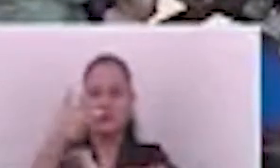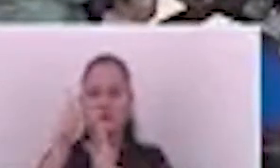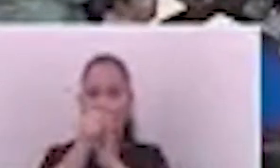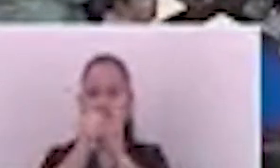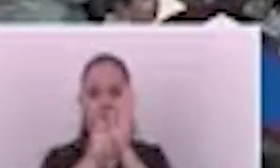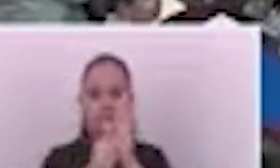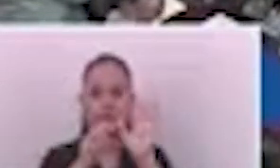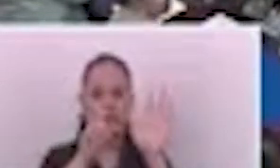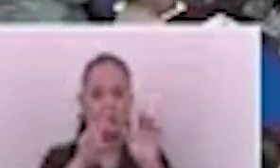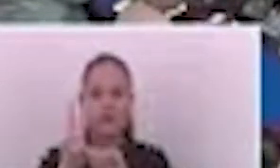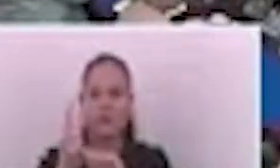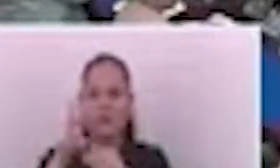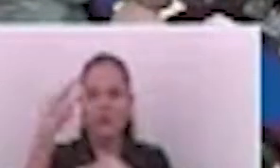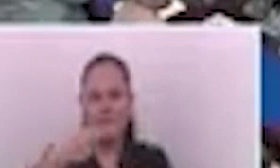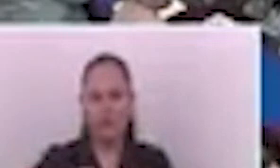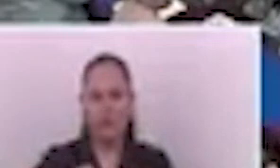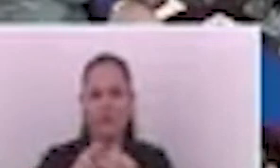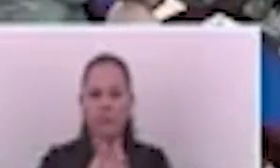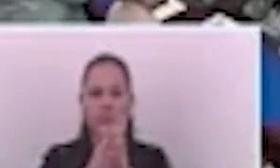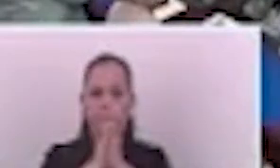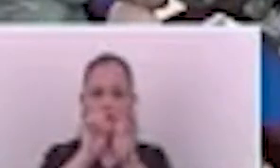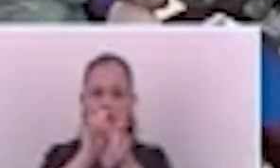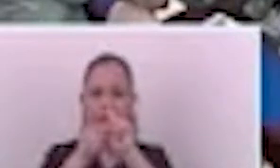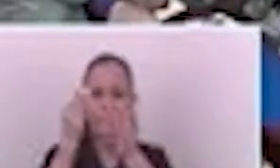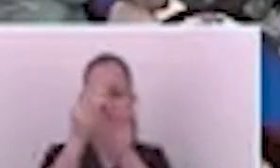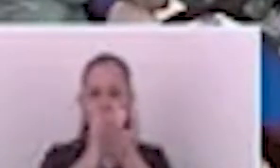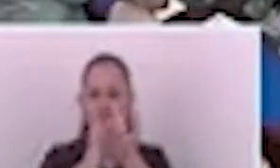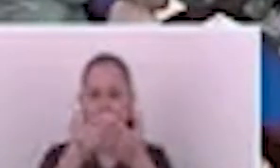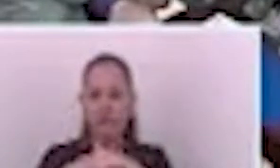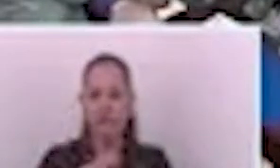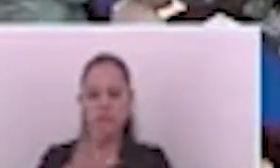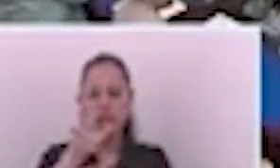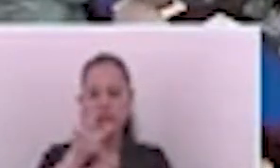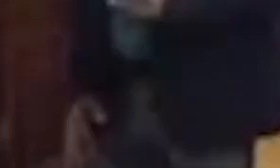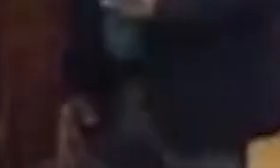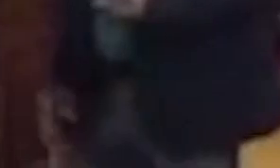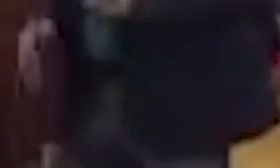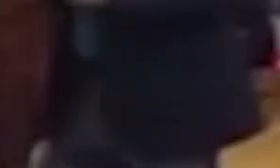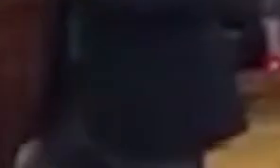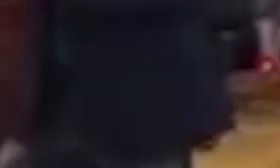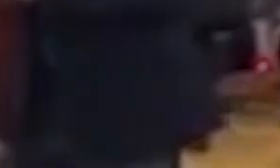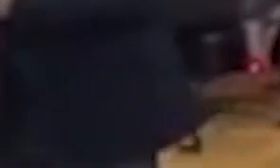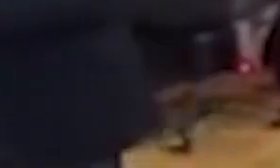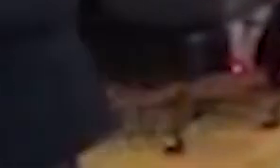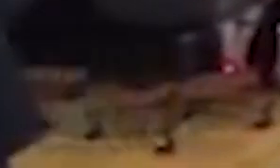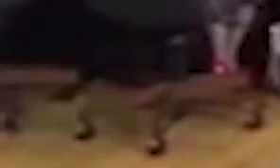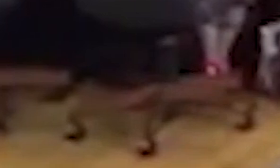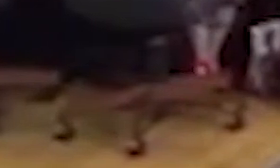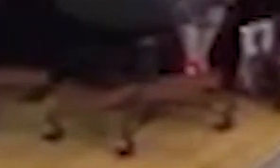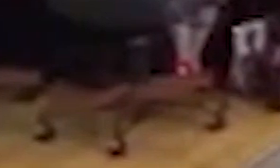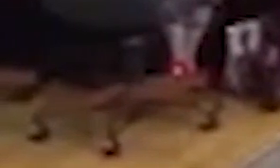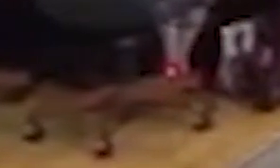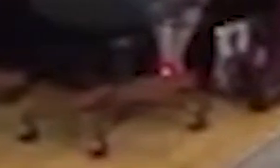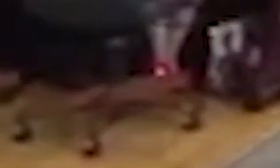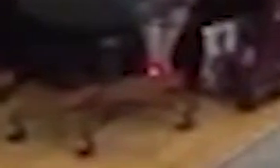del pago del régimen de alimentación de más de 27.000 trabajadores operativos y administrativos de la institución por lo que reciben mensualmente 200